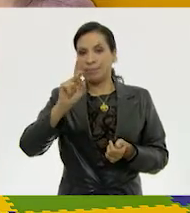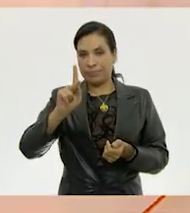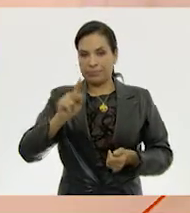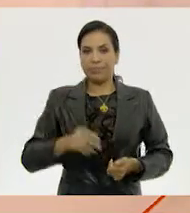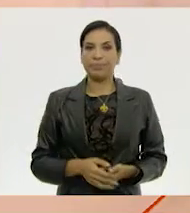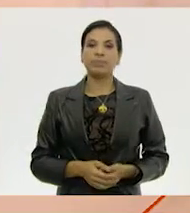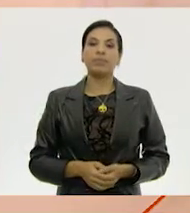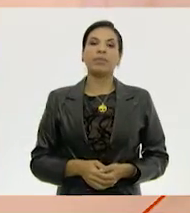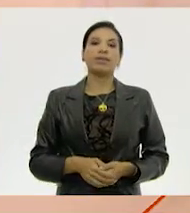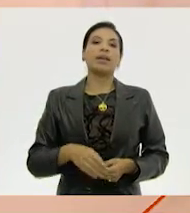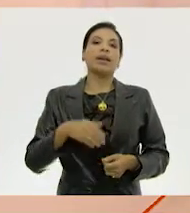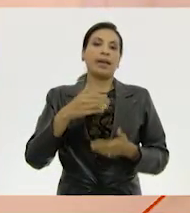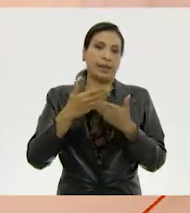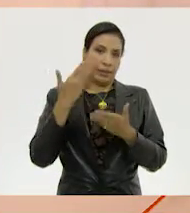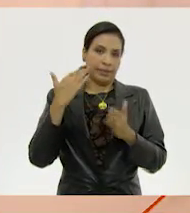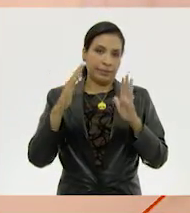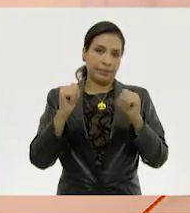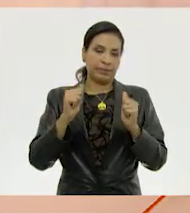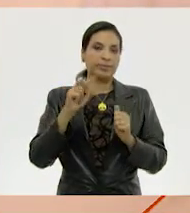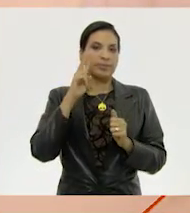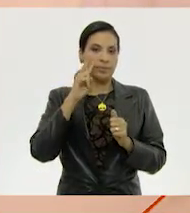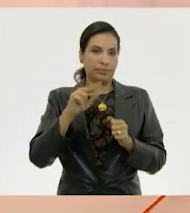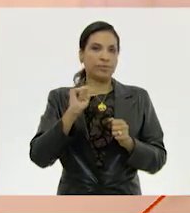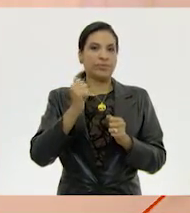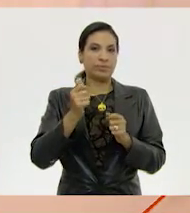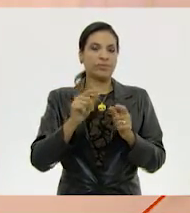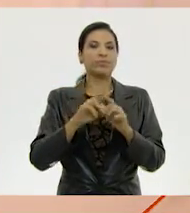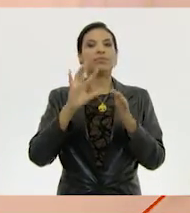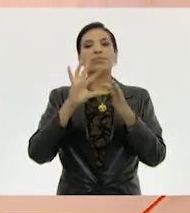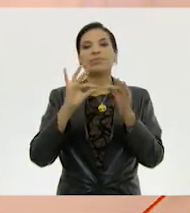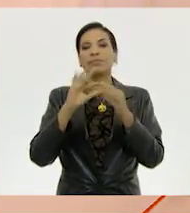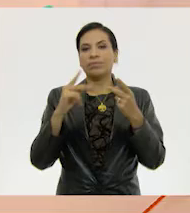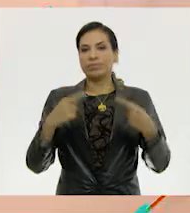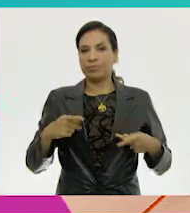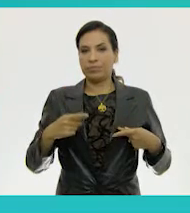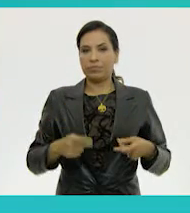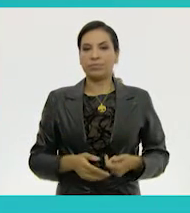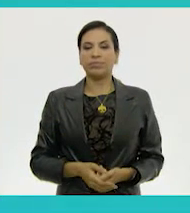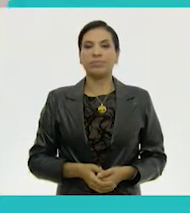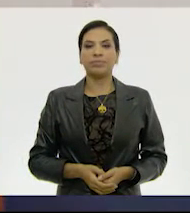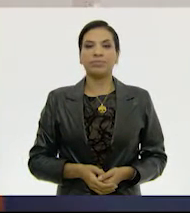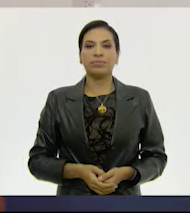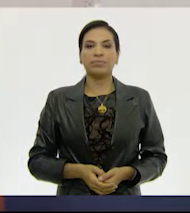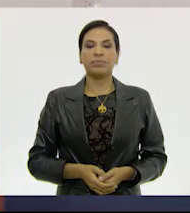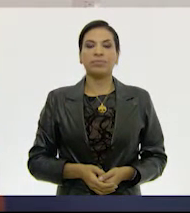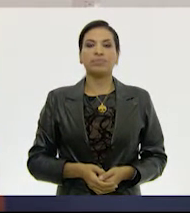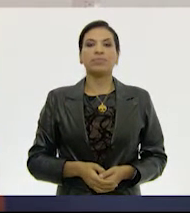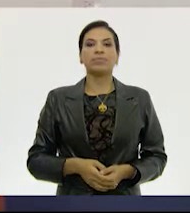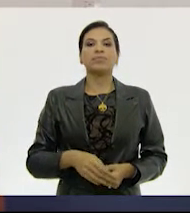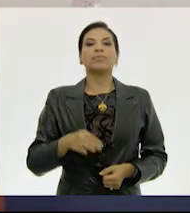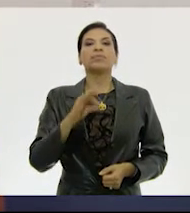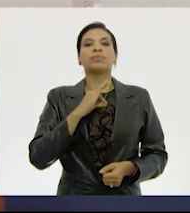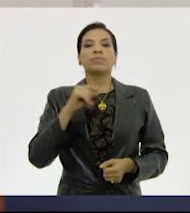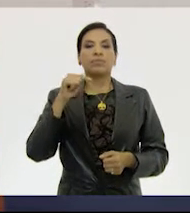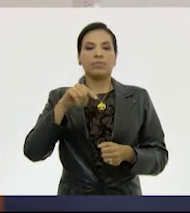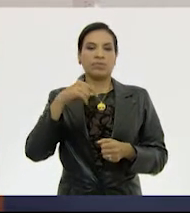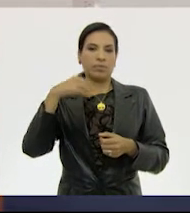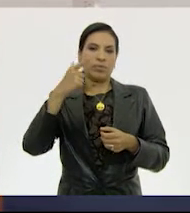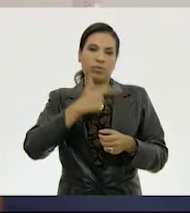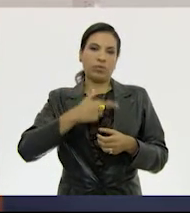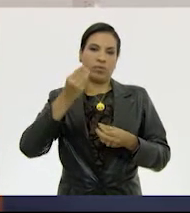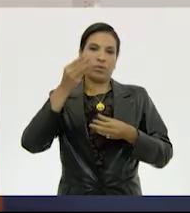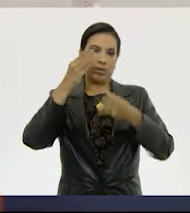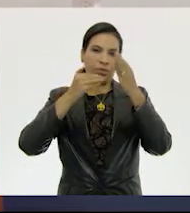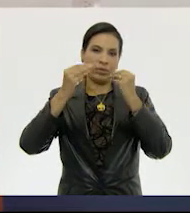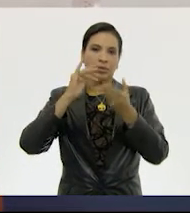Pública. Antes de despedirnos, veamos el siguiente testimonio. El programa Aprende en Casa me ha gustado mucho,